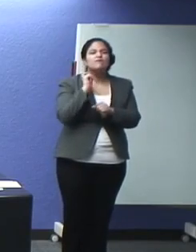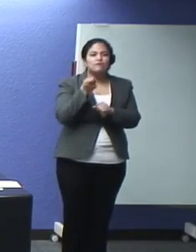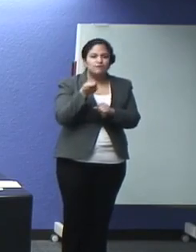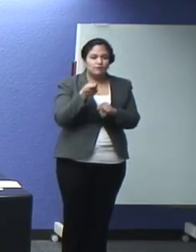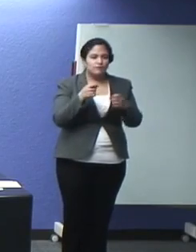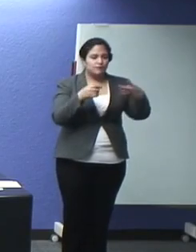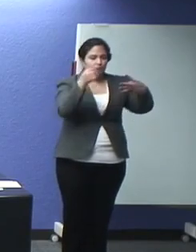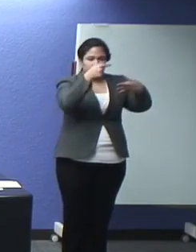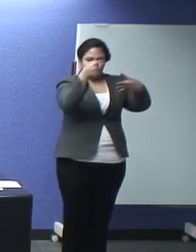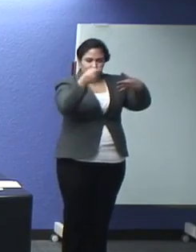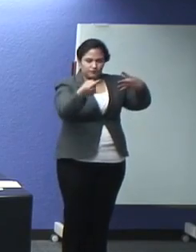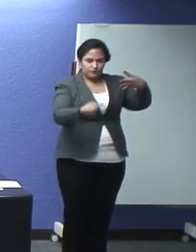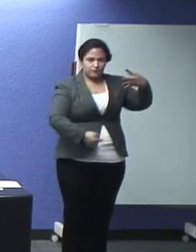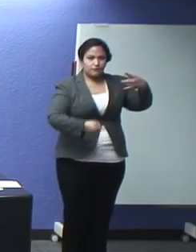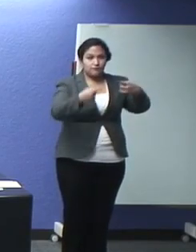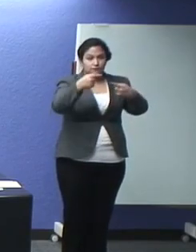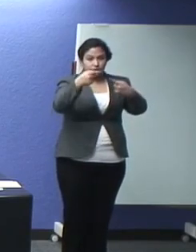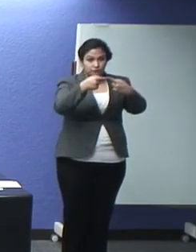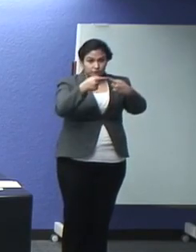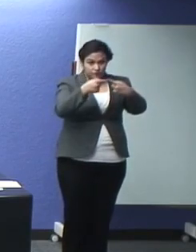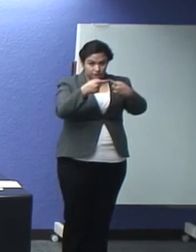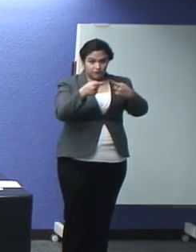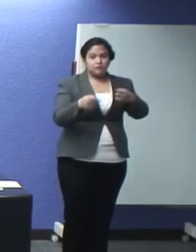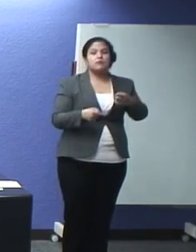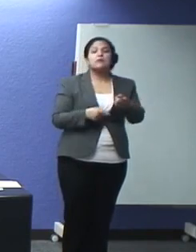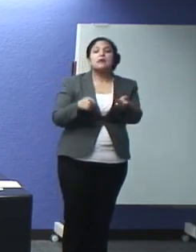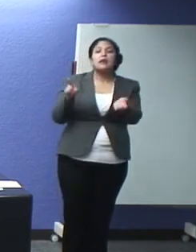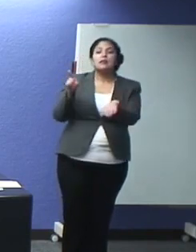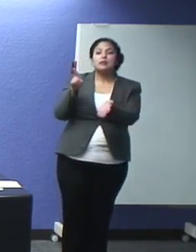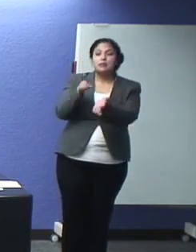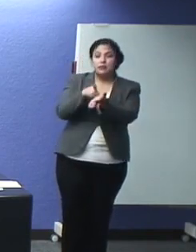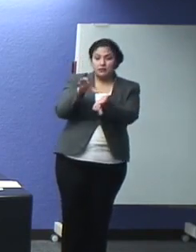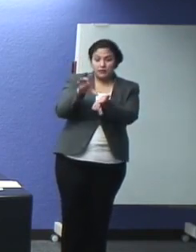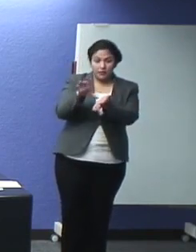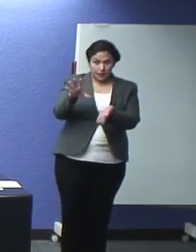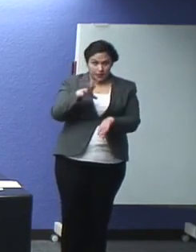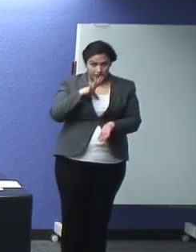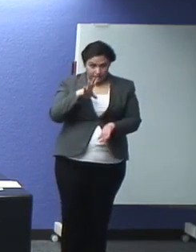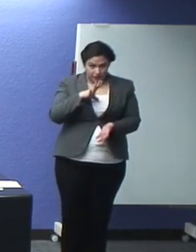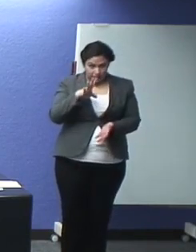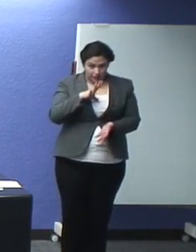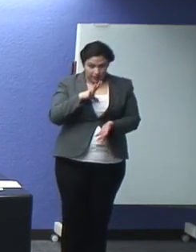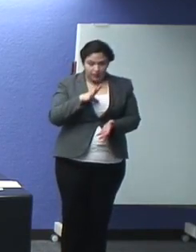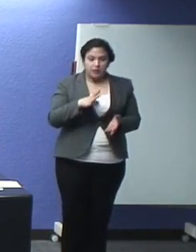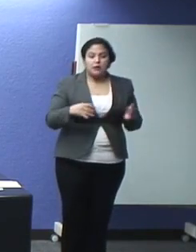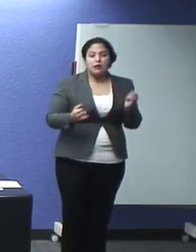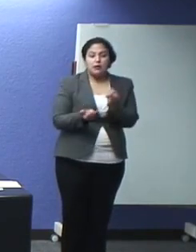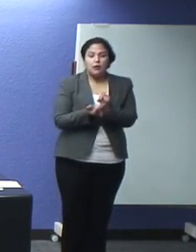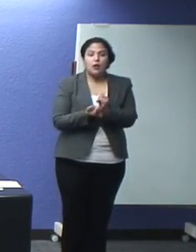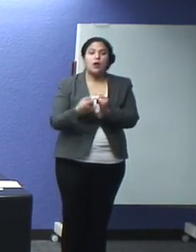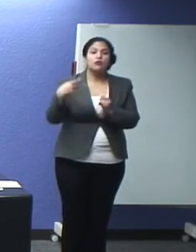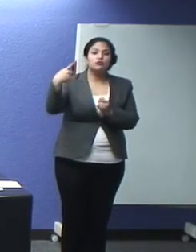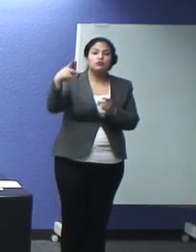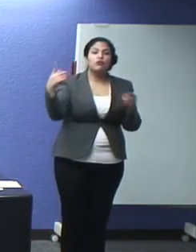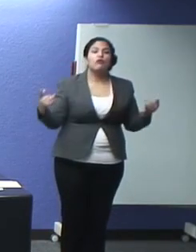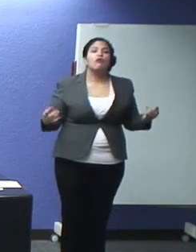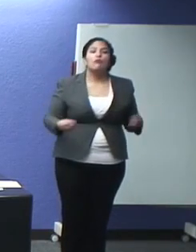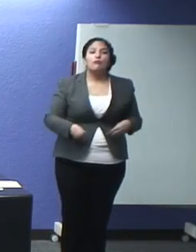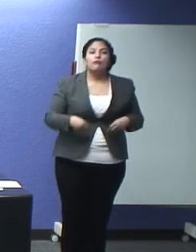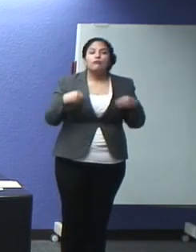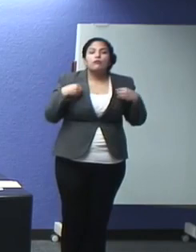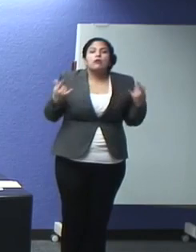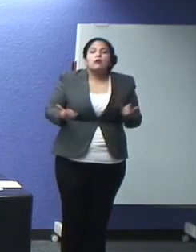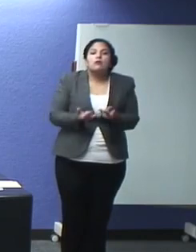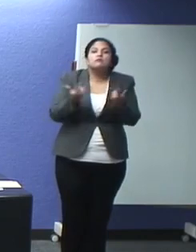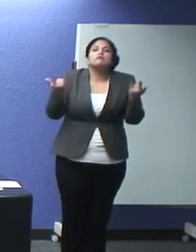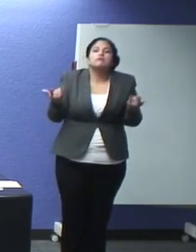son la construcción social de las discapacidades en conjunción con las narrativas de vida de las personas con